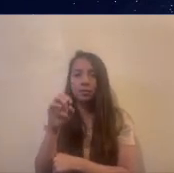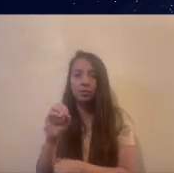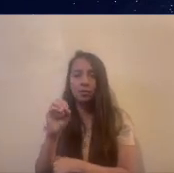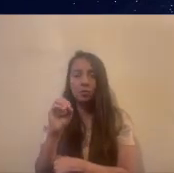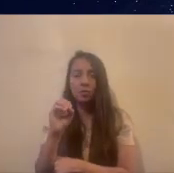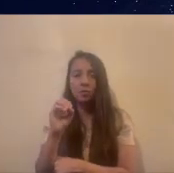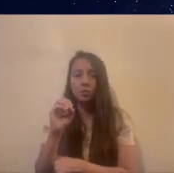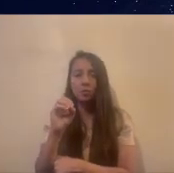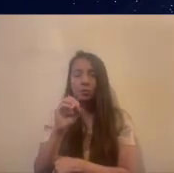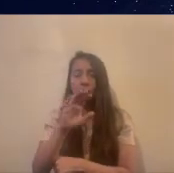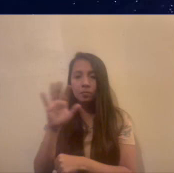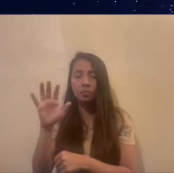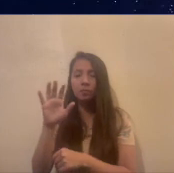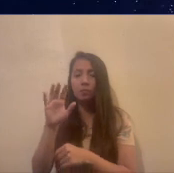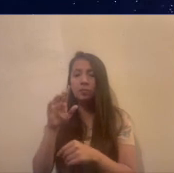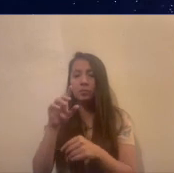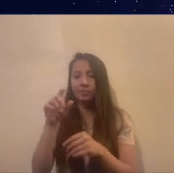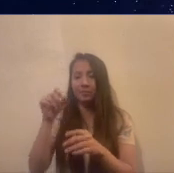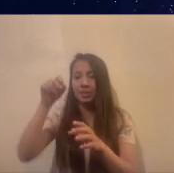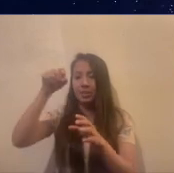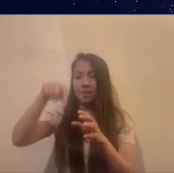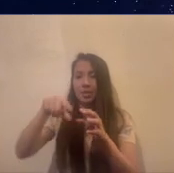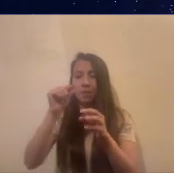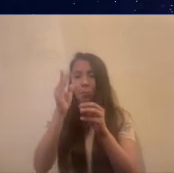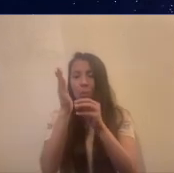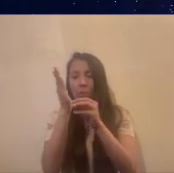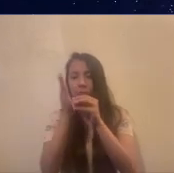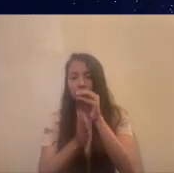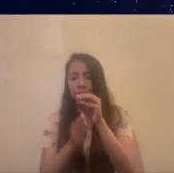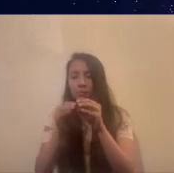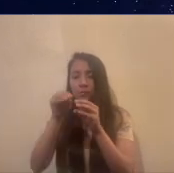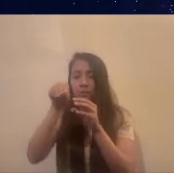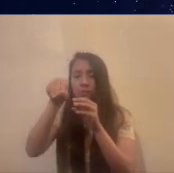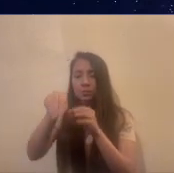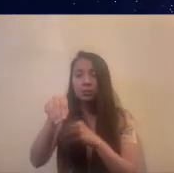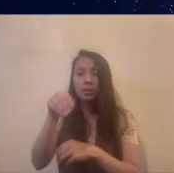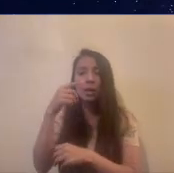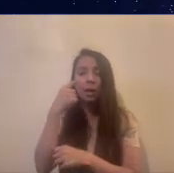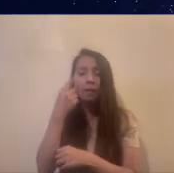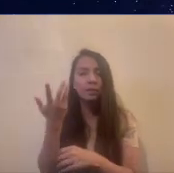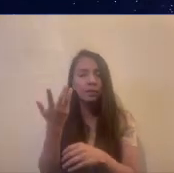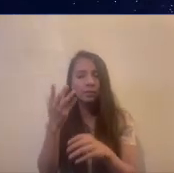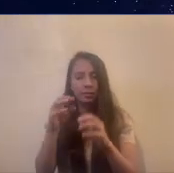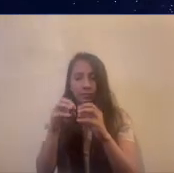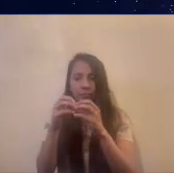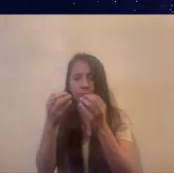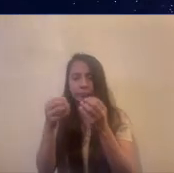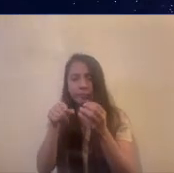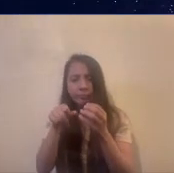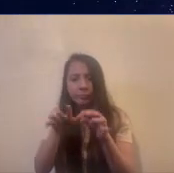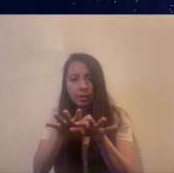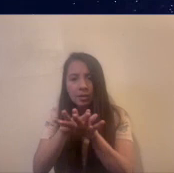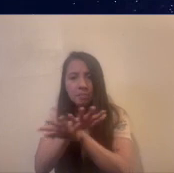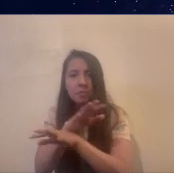el embrión, que es cuando se hizo el corte transversal de la semilla, para observar qué cambios se habían